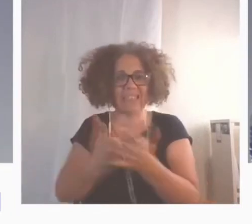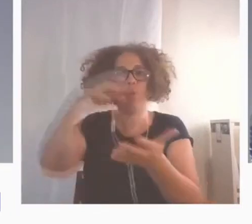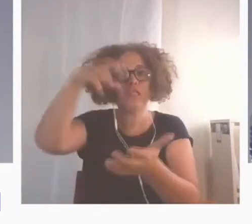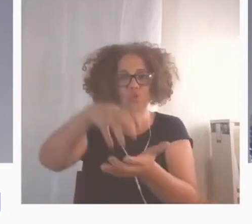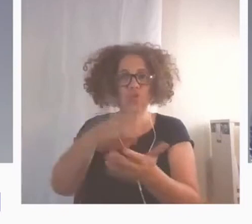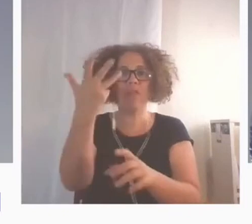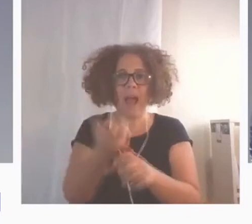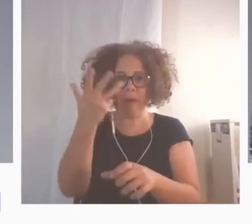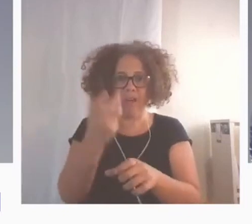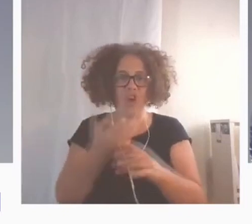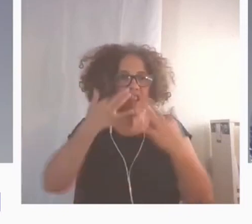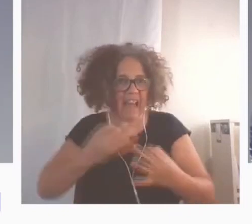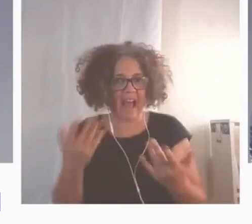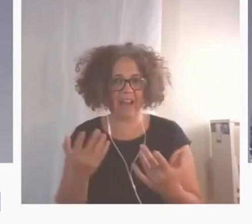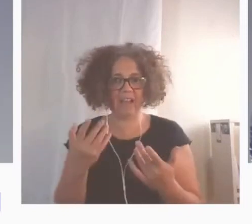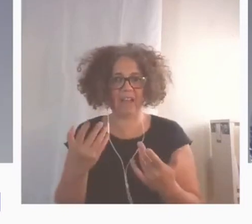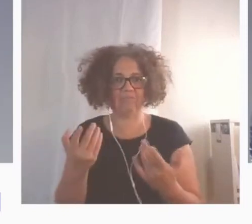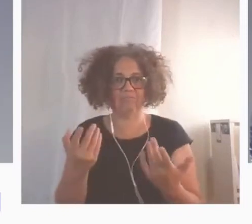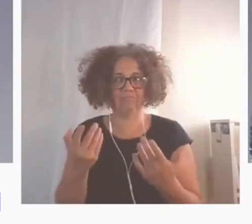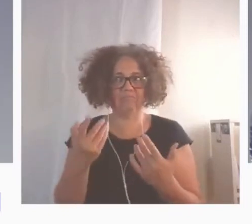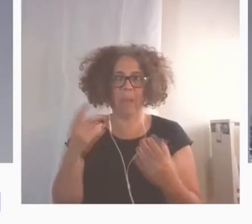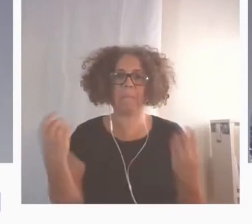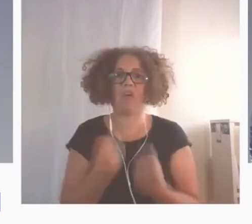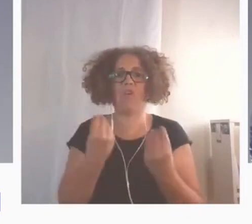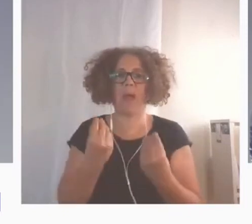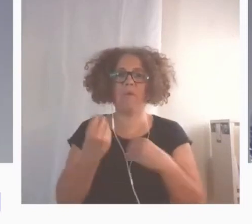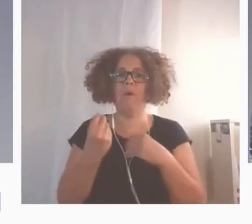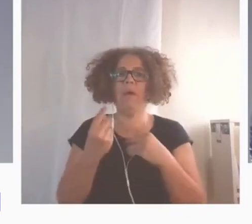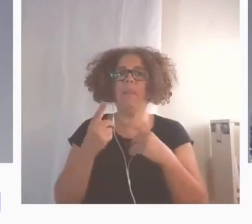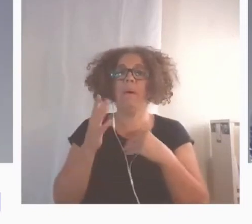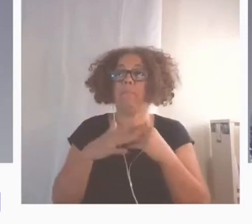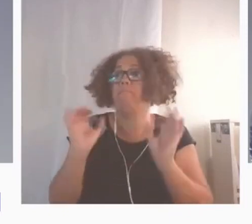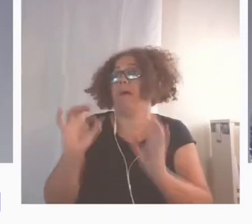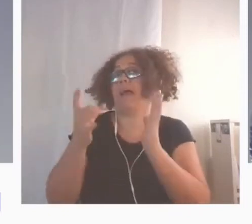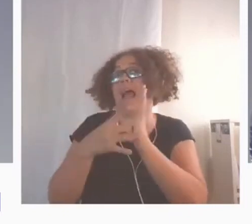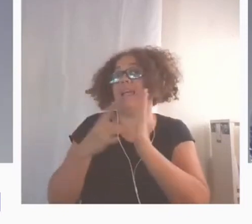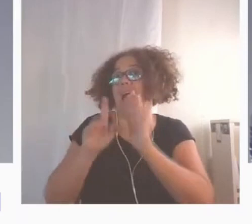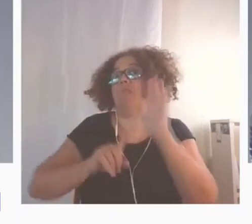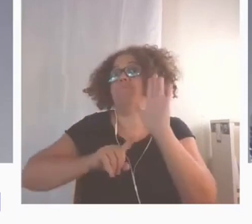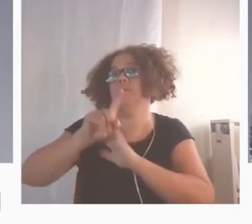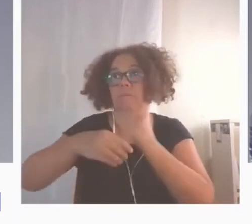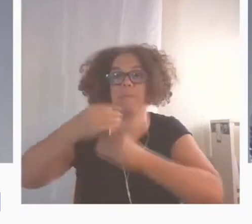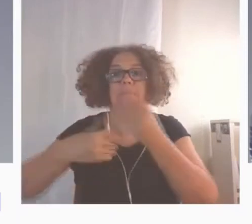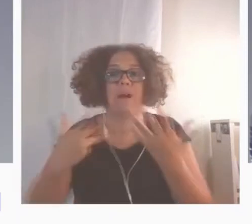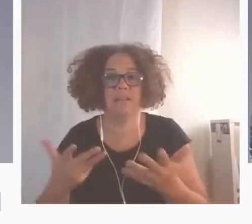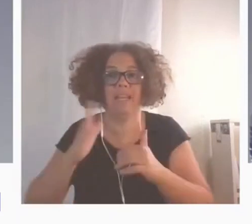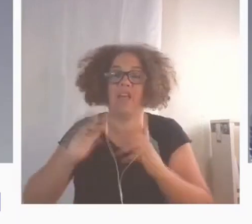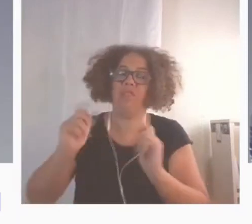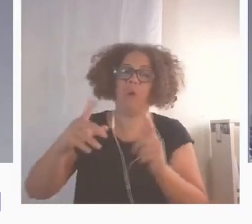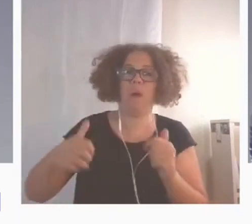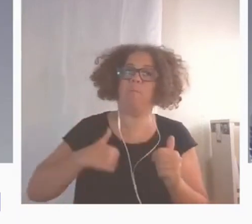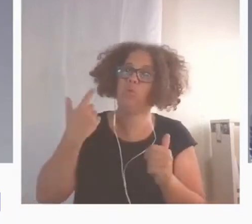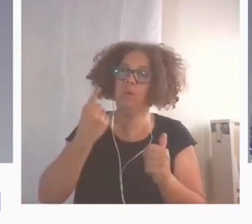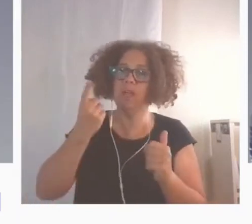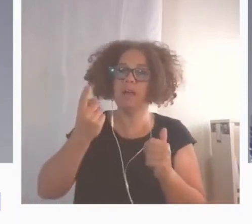clases también y al final damos oportunidad, porque si tiene calidad puede avanzar y tener esa oportunidad, porque no